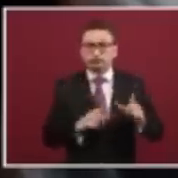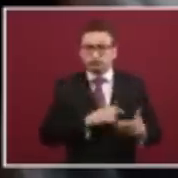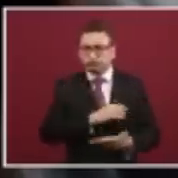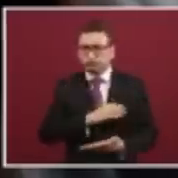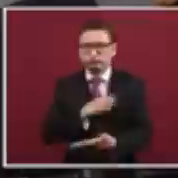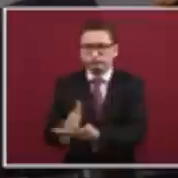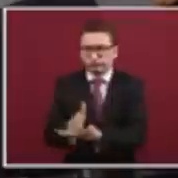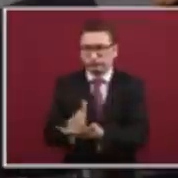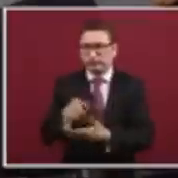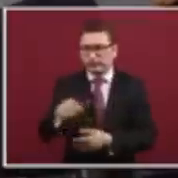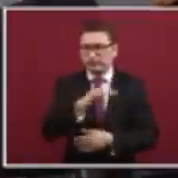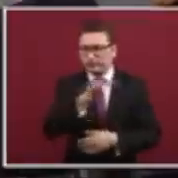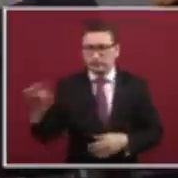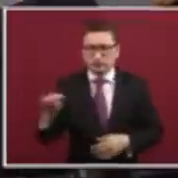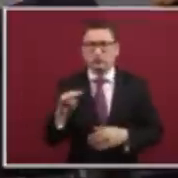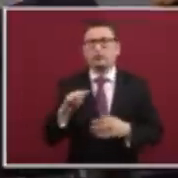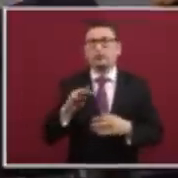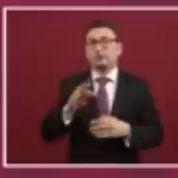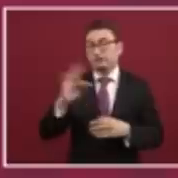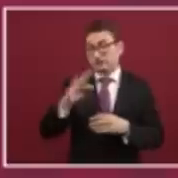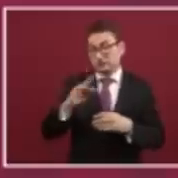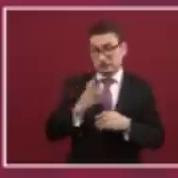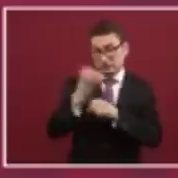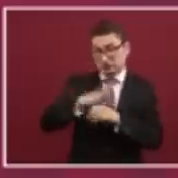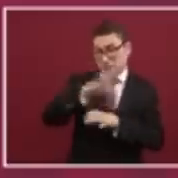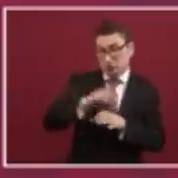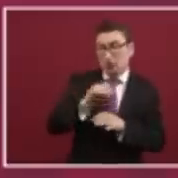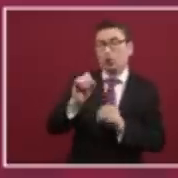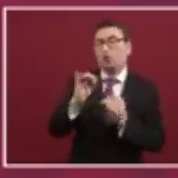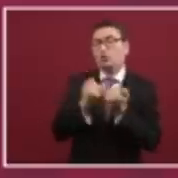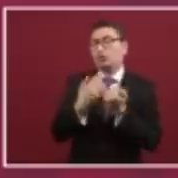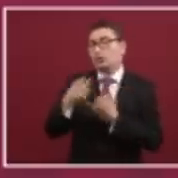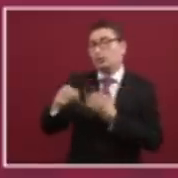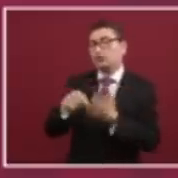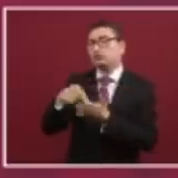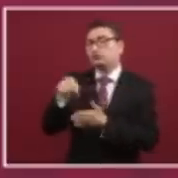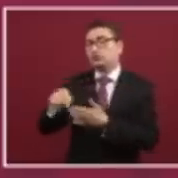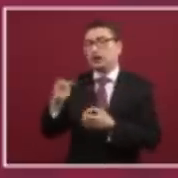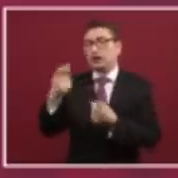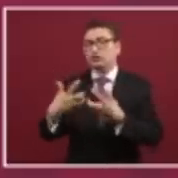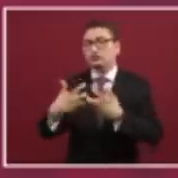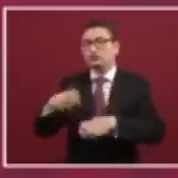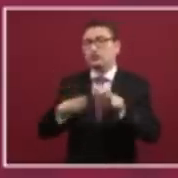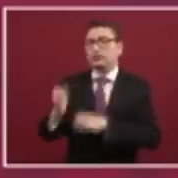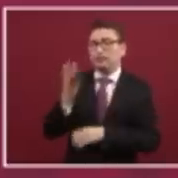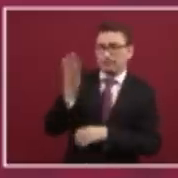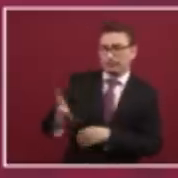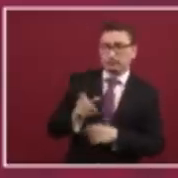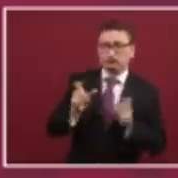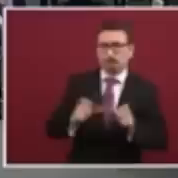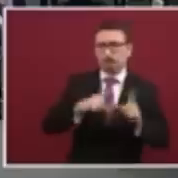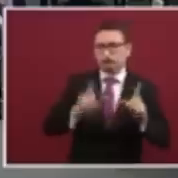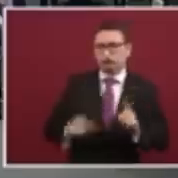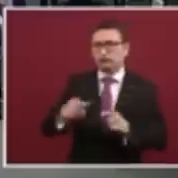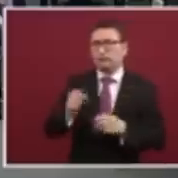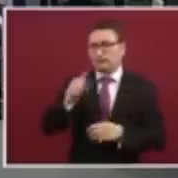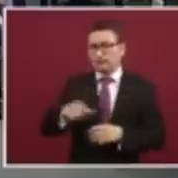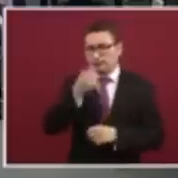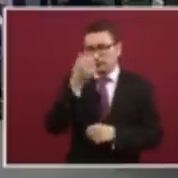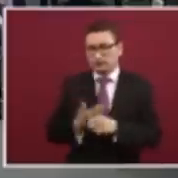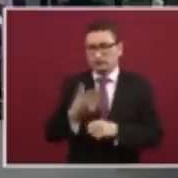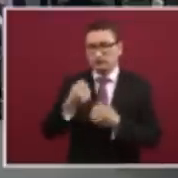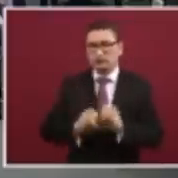Nacional, no sé si a todo el estado, pero sí a una gran parte. Entiendo que hay empresarios que ya lo están pidiendo y que el secretario de